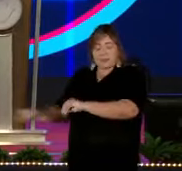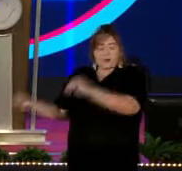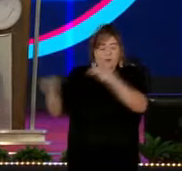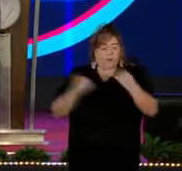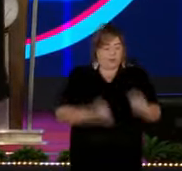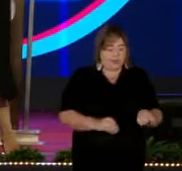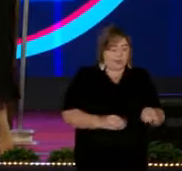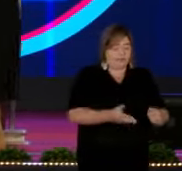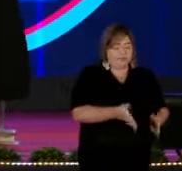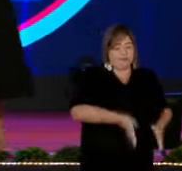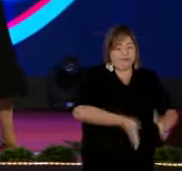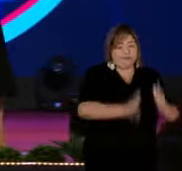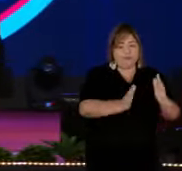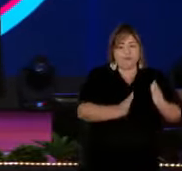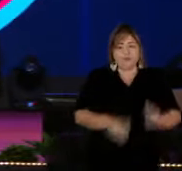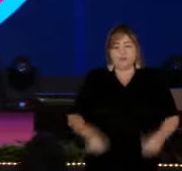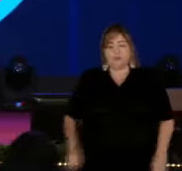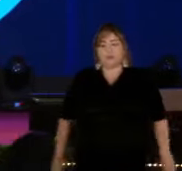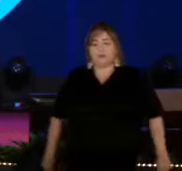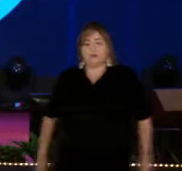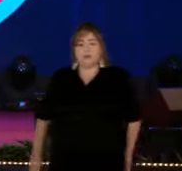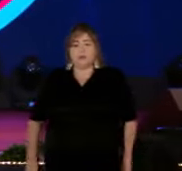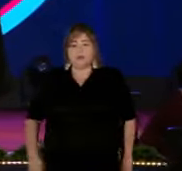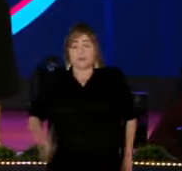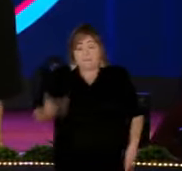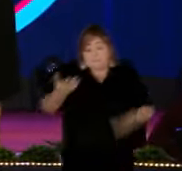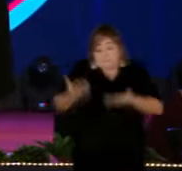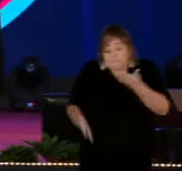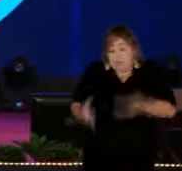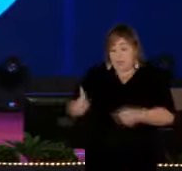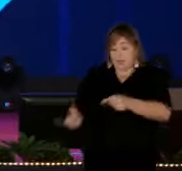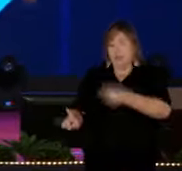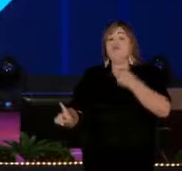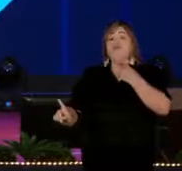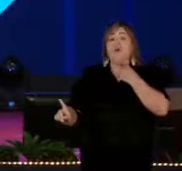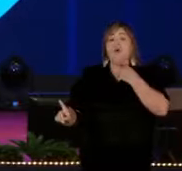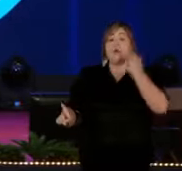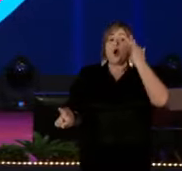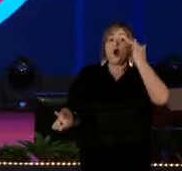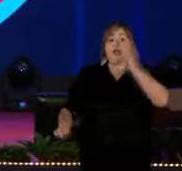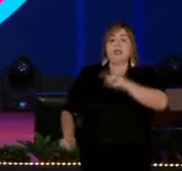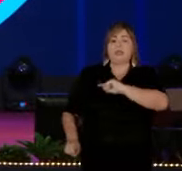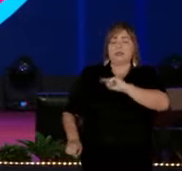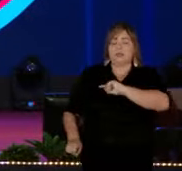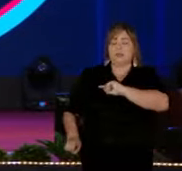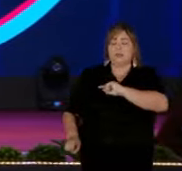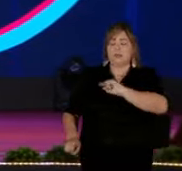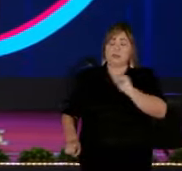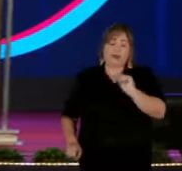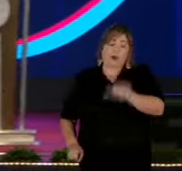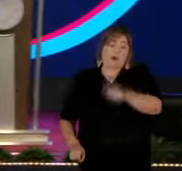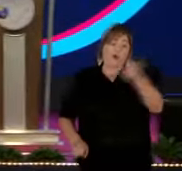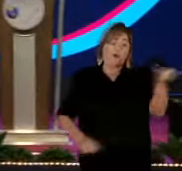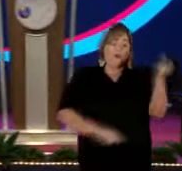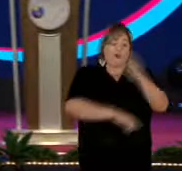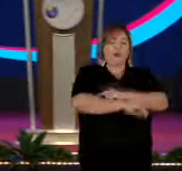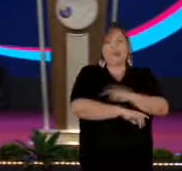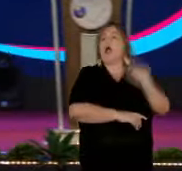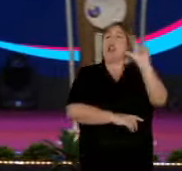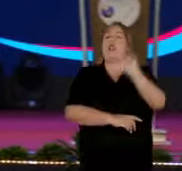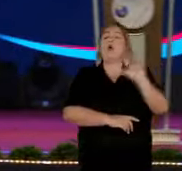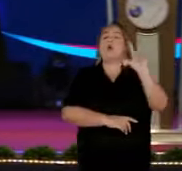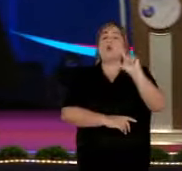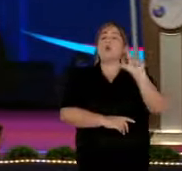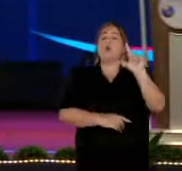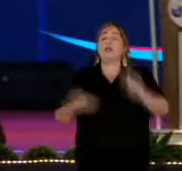acá. Ay, cabachanda. Ella se pudo haber detenido cuando pasó el susto que pasó, pero mira, al otro día, el lunes, estaba aquí metida.